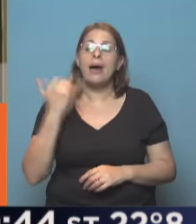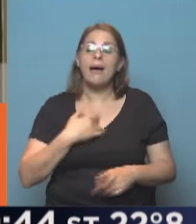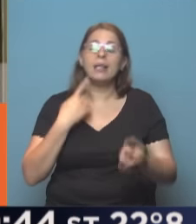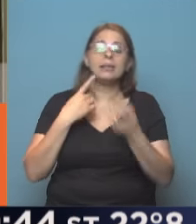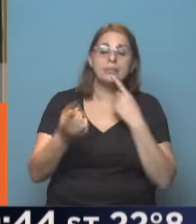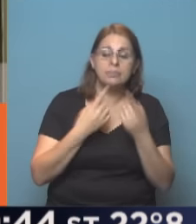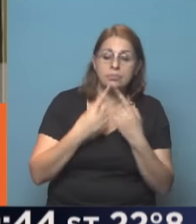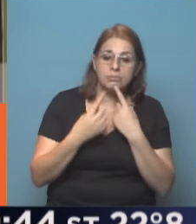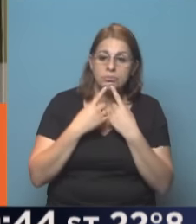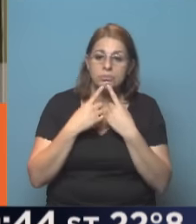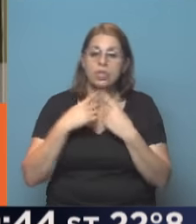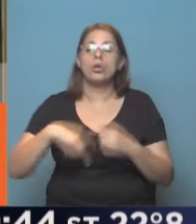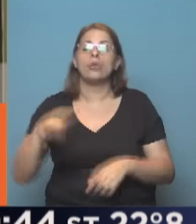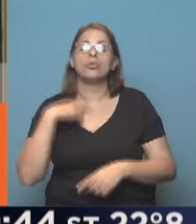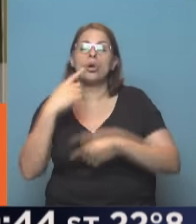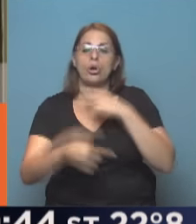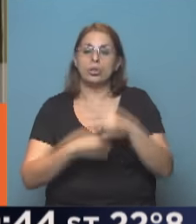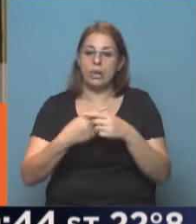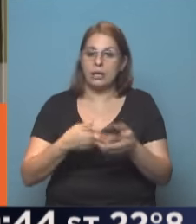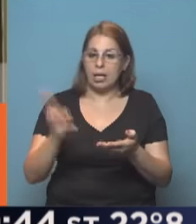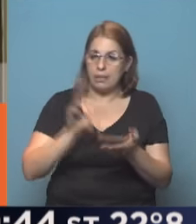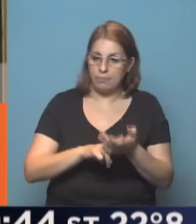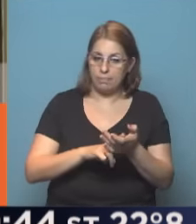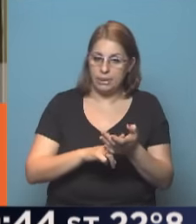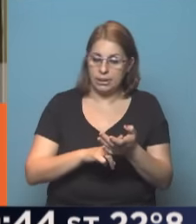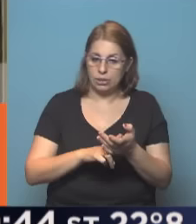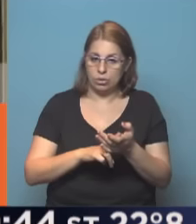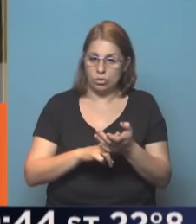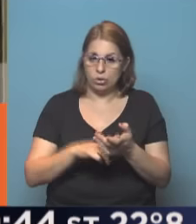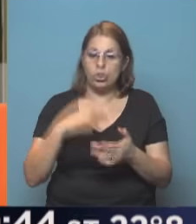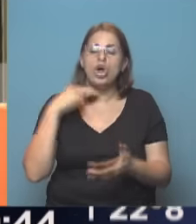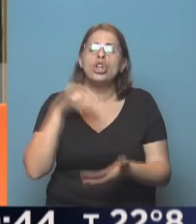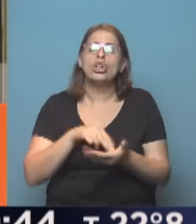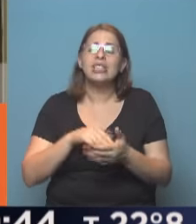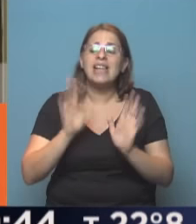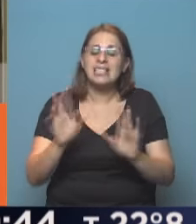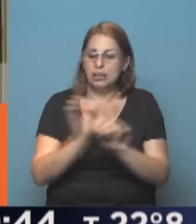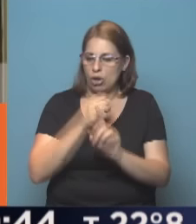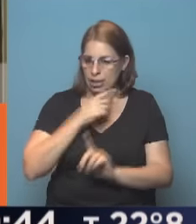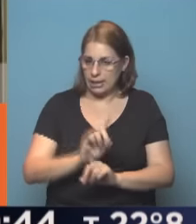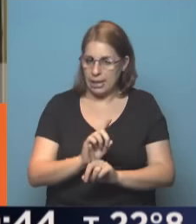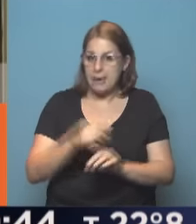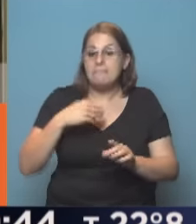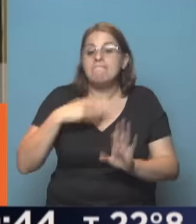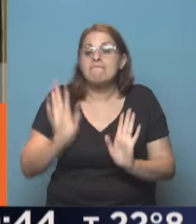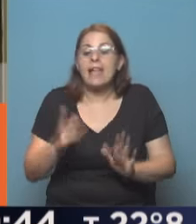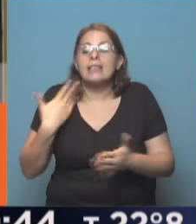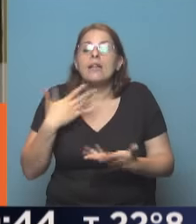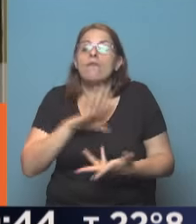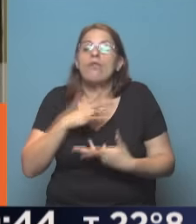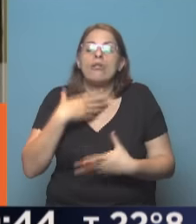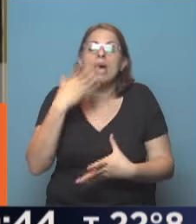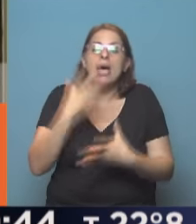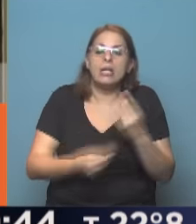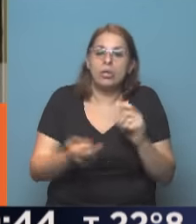Hubo intercambios y nosotros lo seguimos. Repito, nuestra vocación era que esta noticia no fuera esta, pero lamentablemente no hubo forma de reparar el